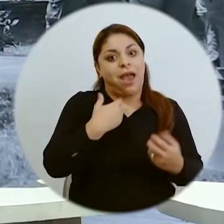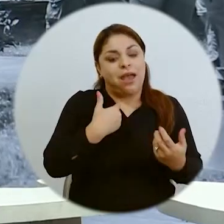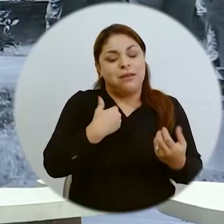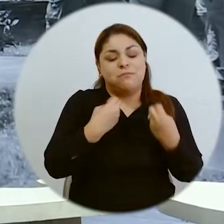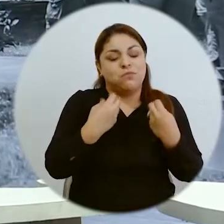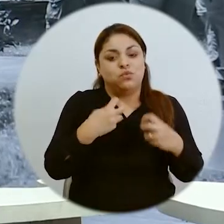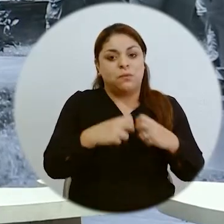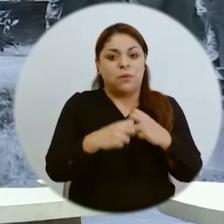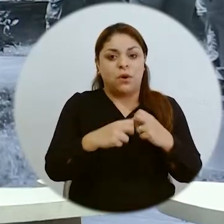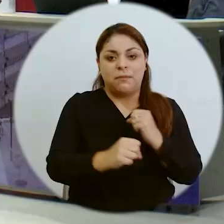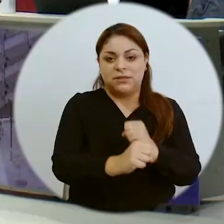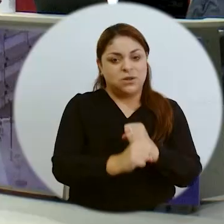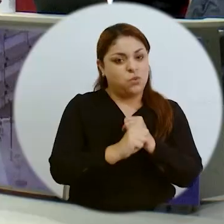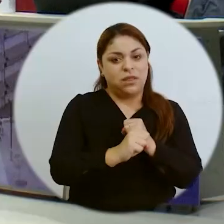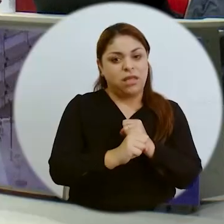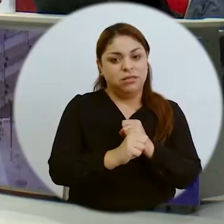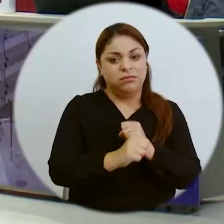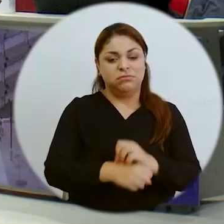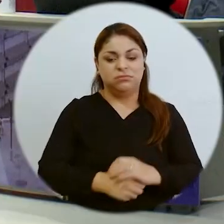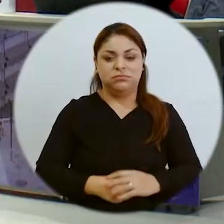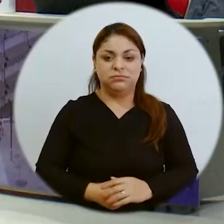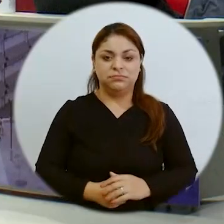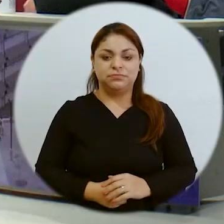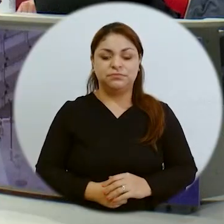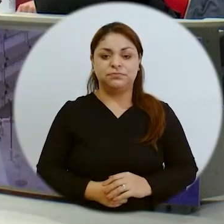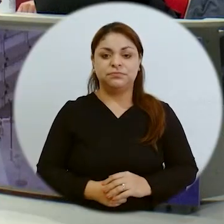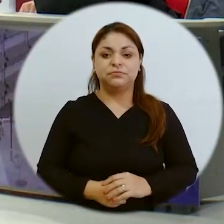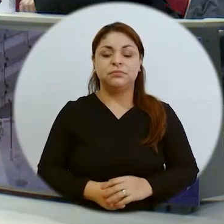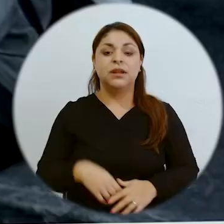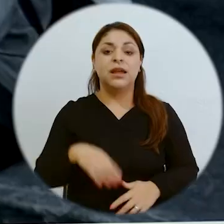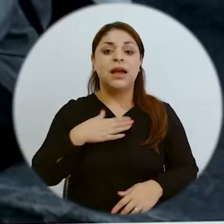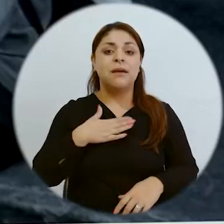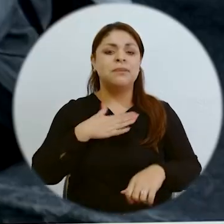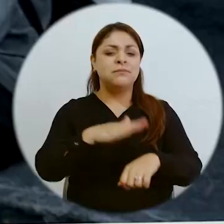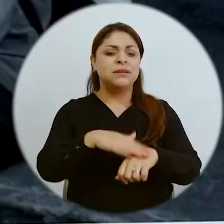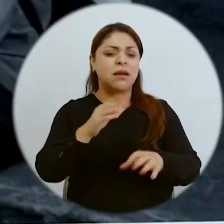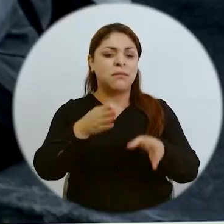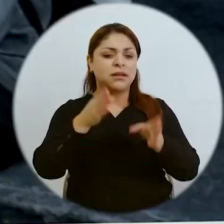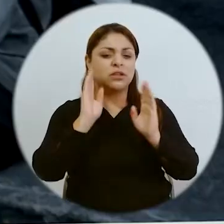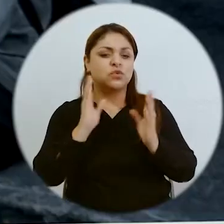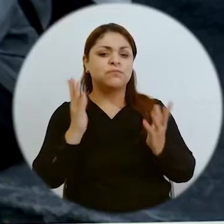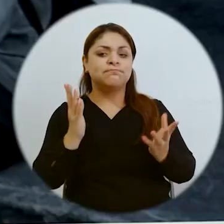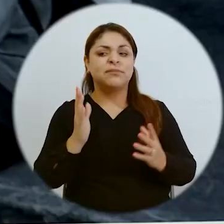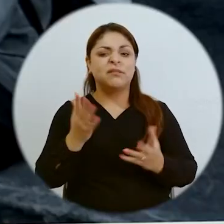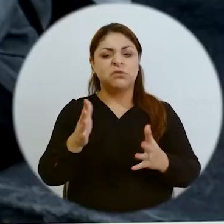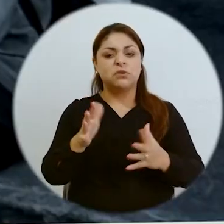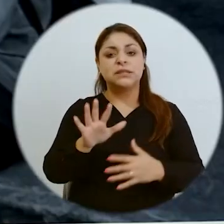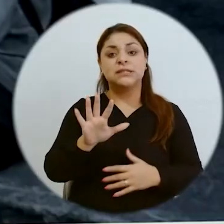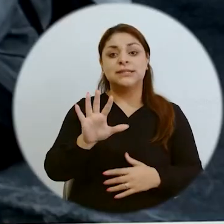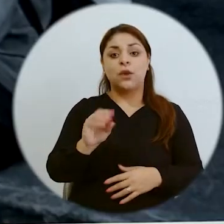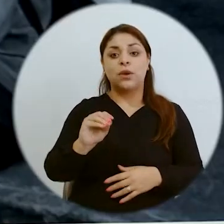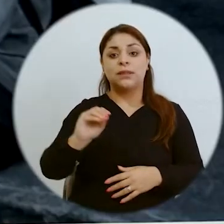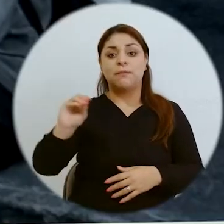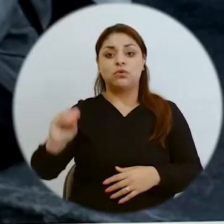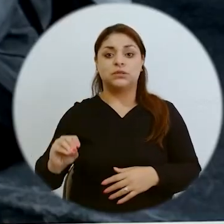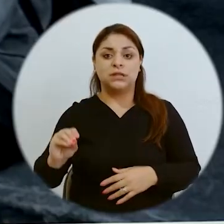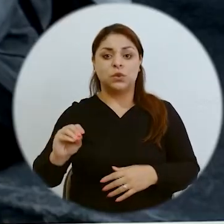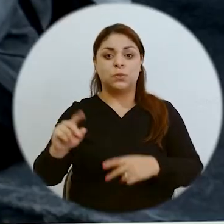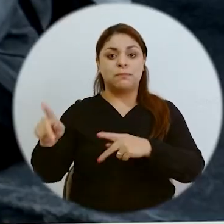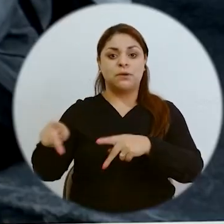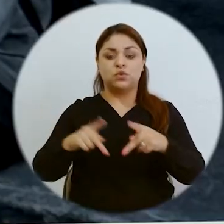al 38% en 2023, pero que se observa un aumento en los préstamos informales, como los conocidos gota a gota,